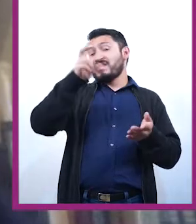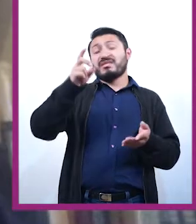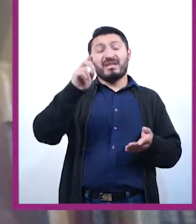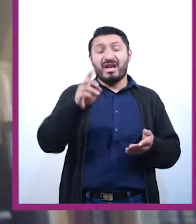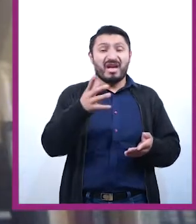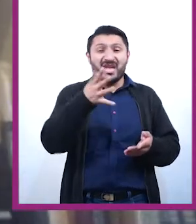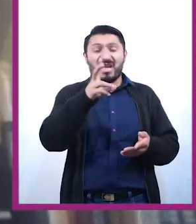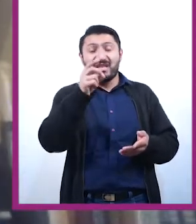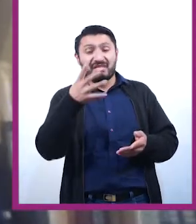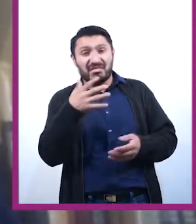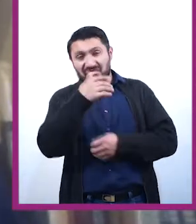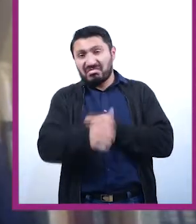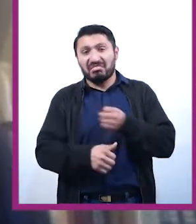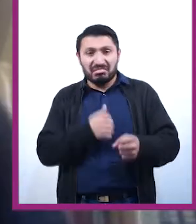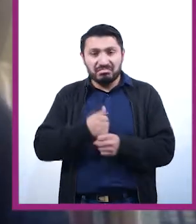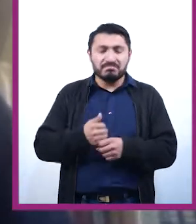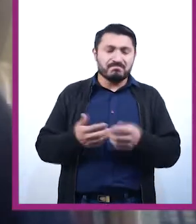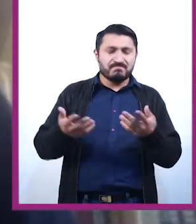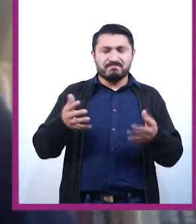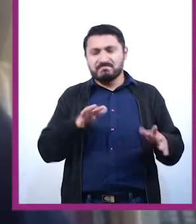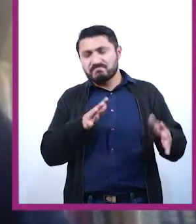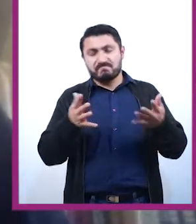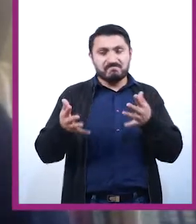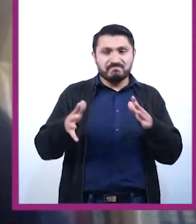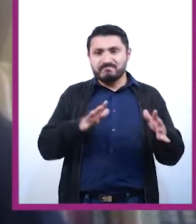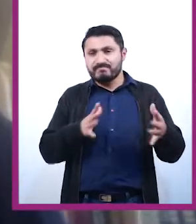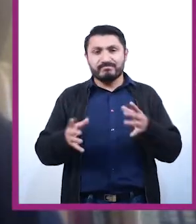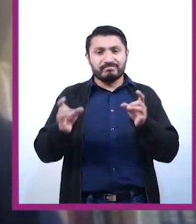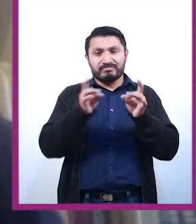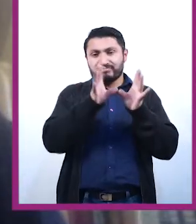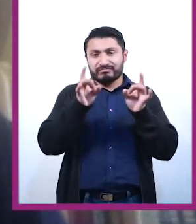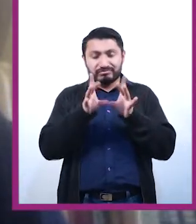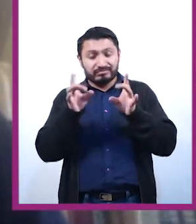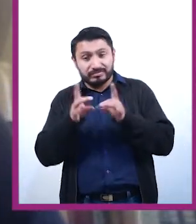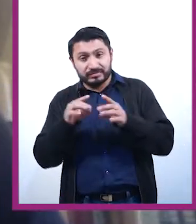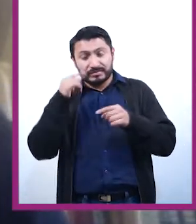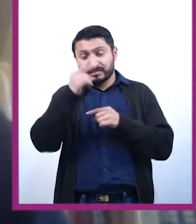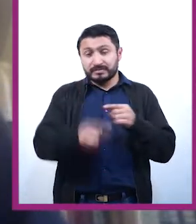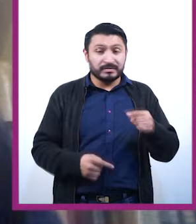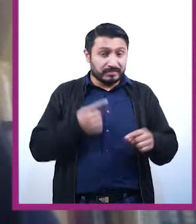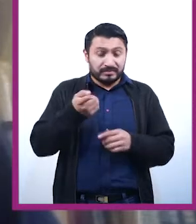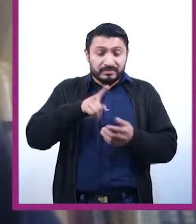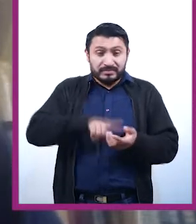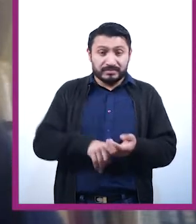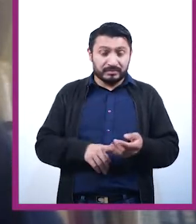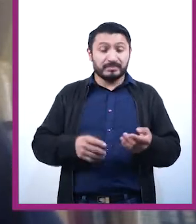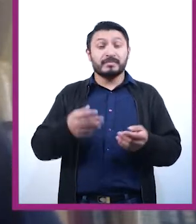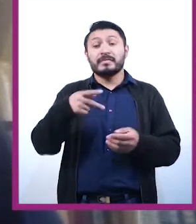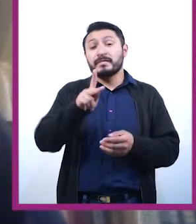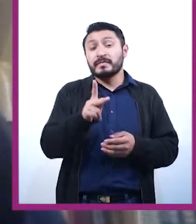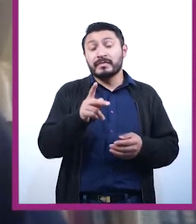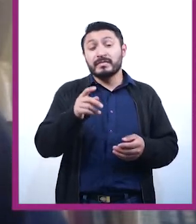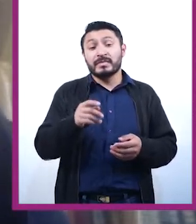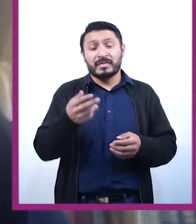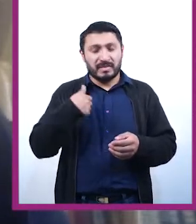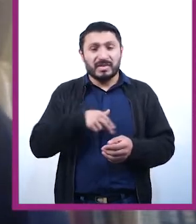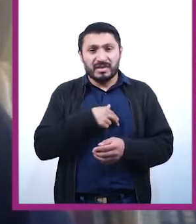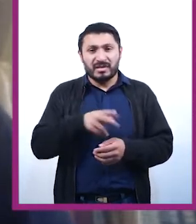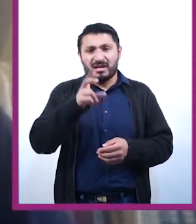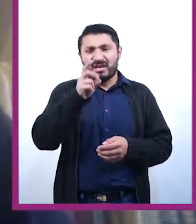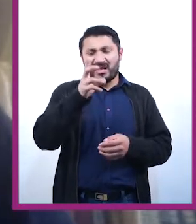tenido 35 años, más allá de las fluctuaciones cíclicas menores,